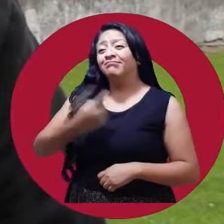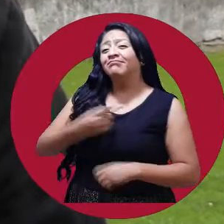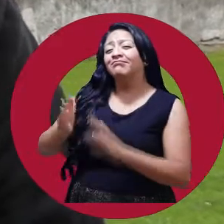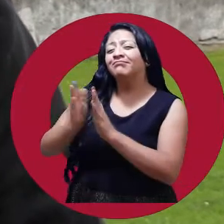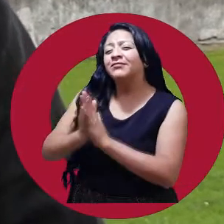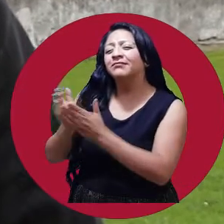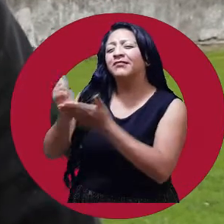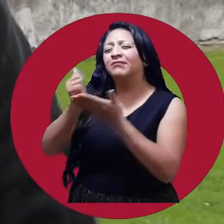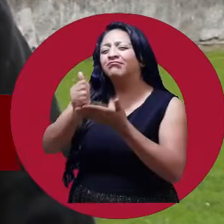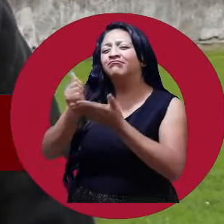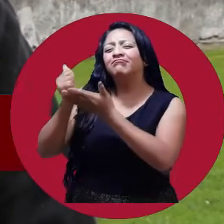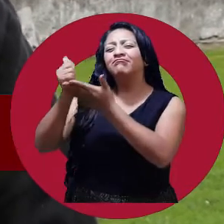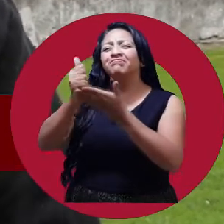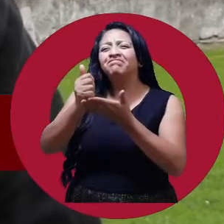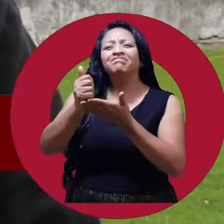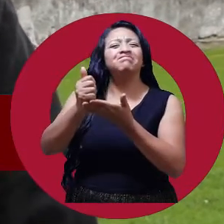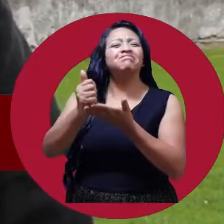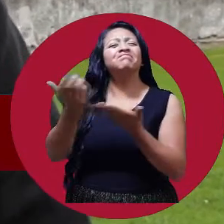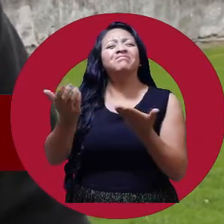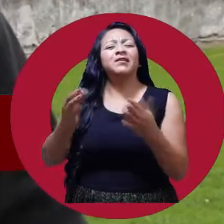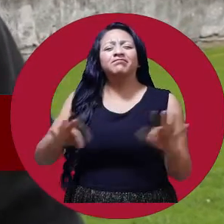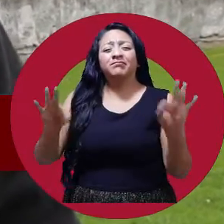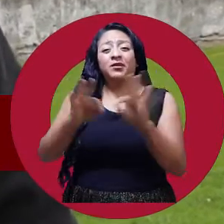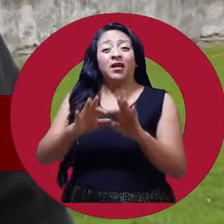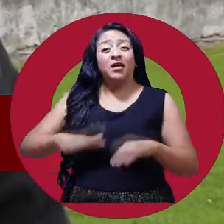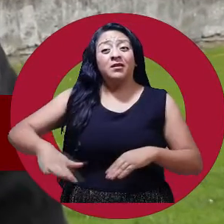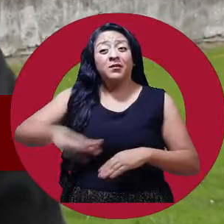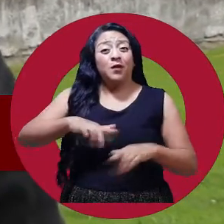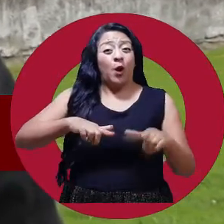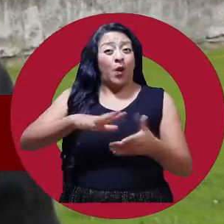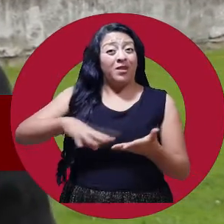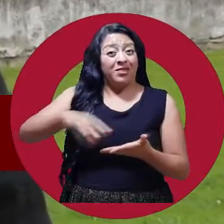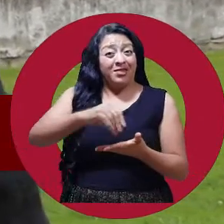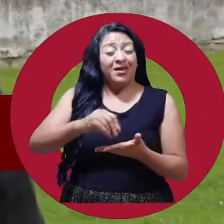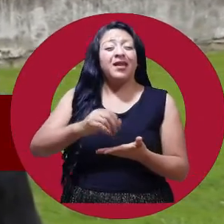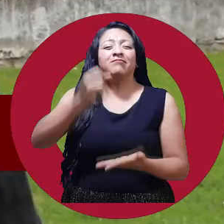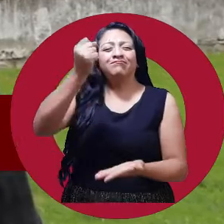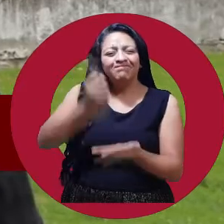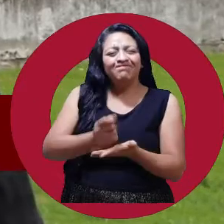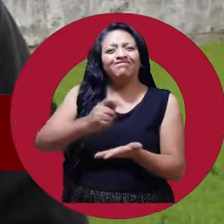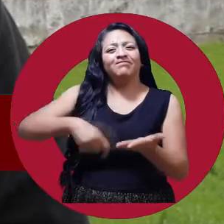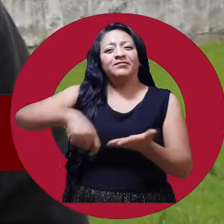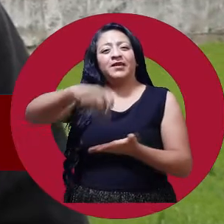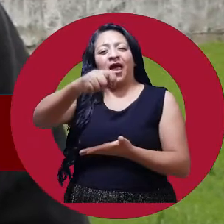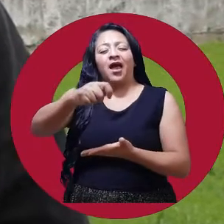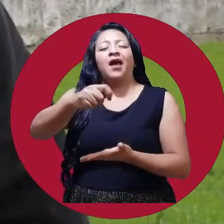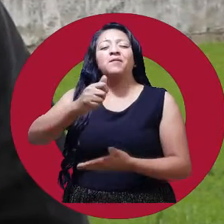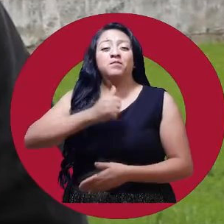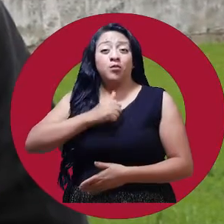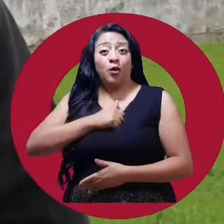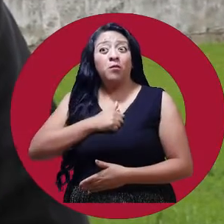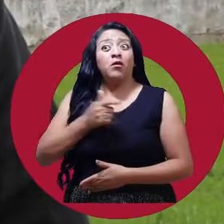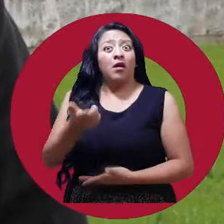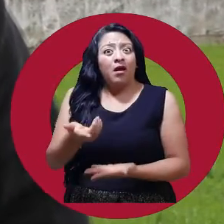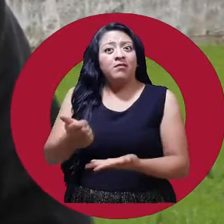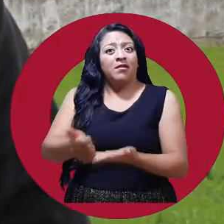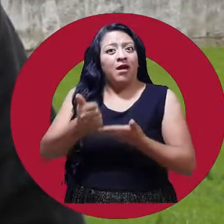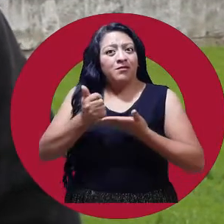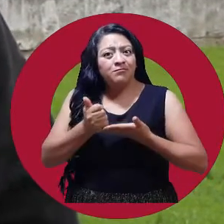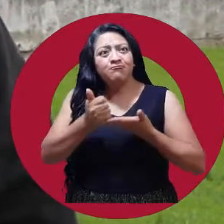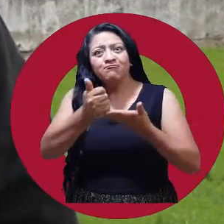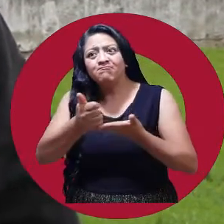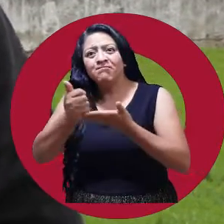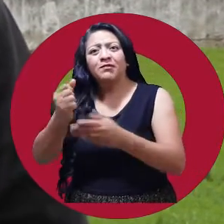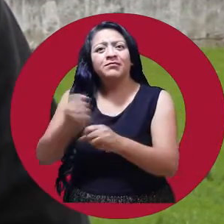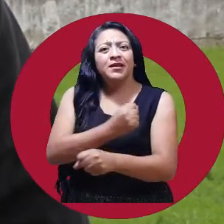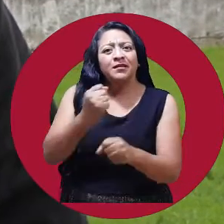nos ayuden con la legalización del terreno comunitario que nosotros tenemos, y con ese terreno poder seguir